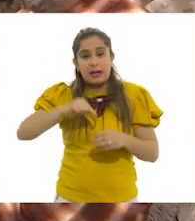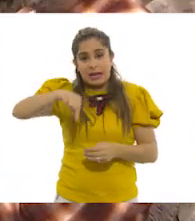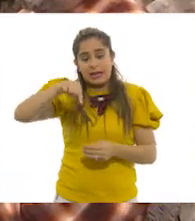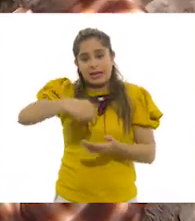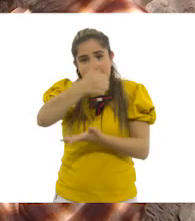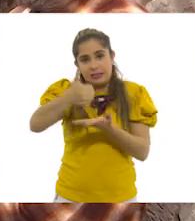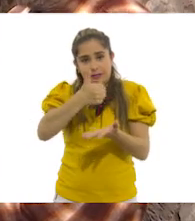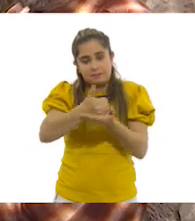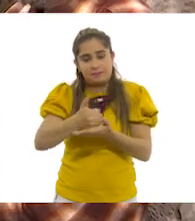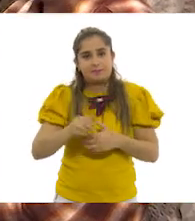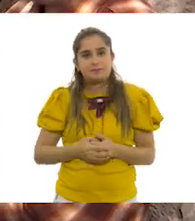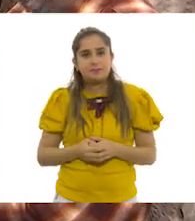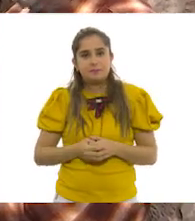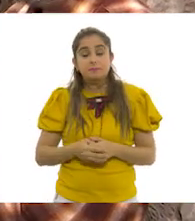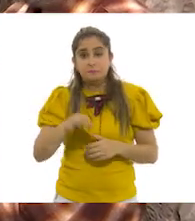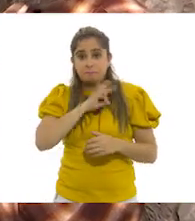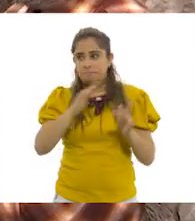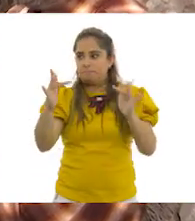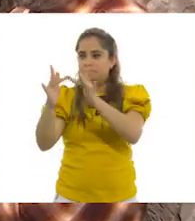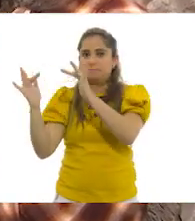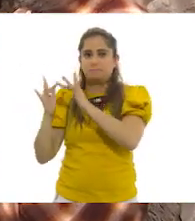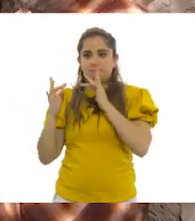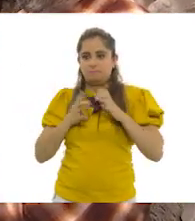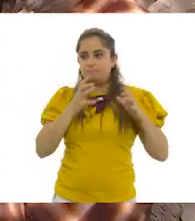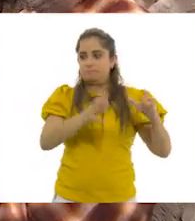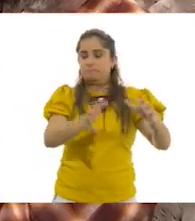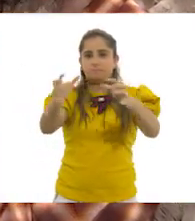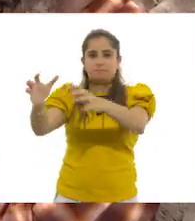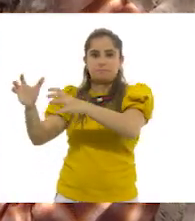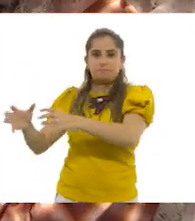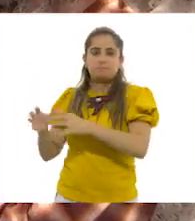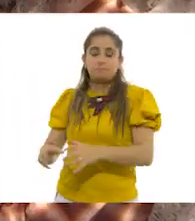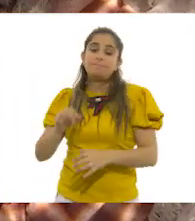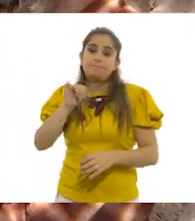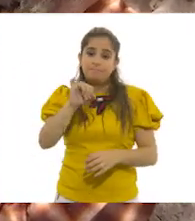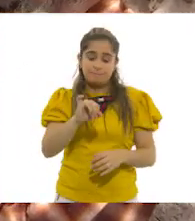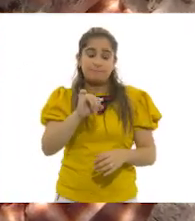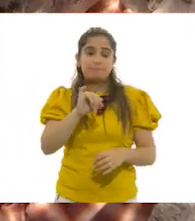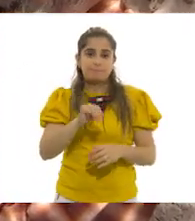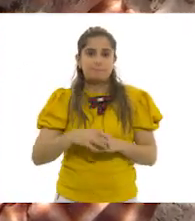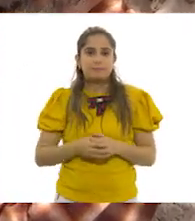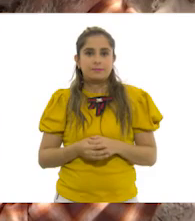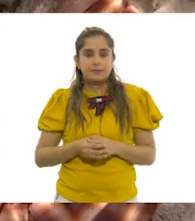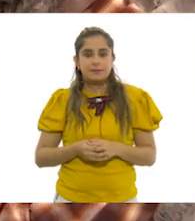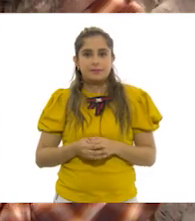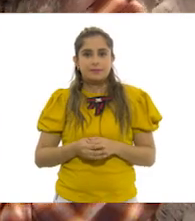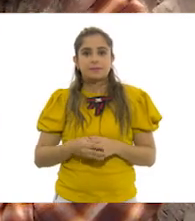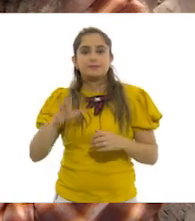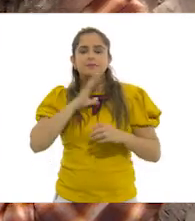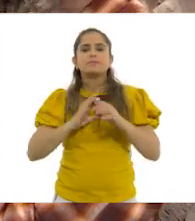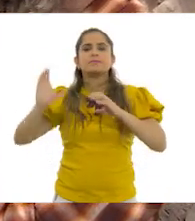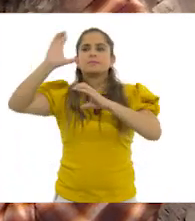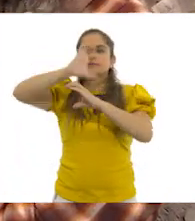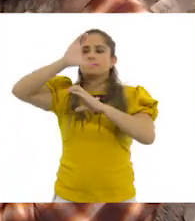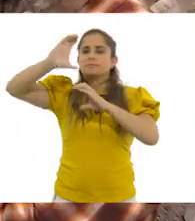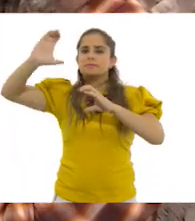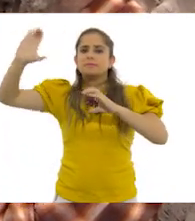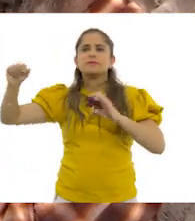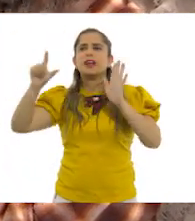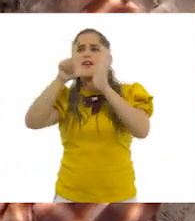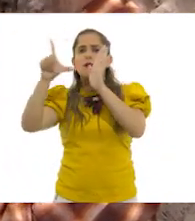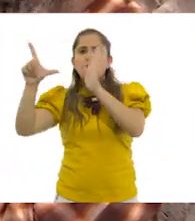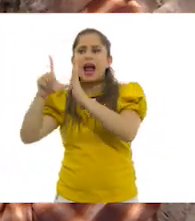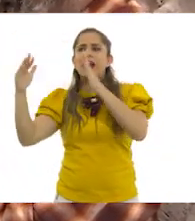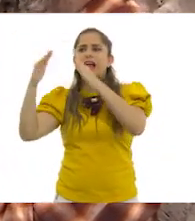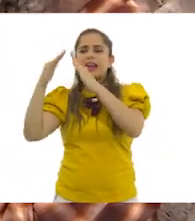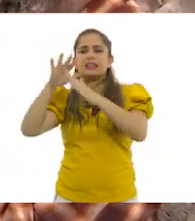O sea que todo puede estar comunicado, pero que pregunto, sobre construcciones, sobre comercios, sobre Casa